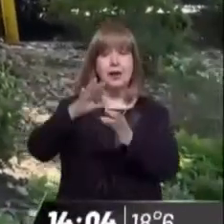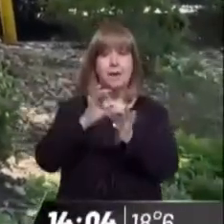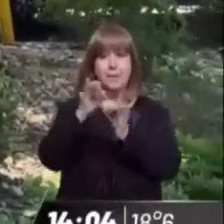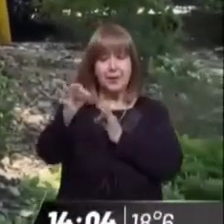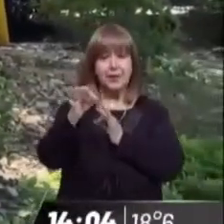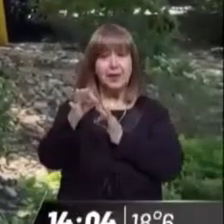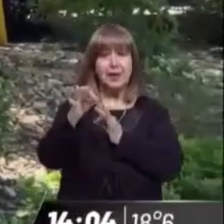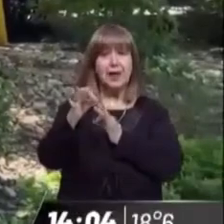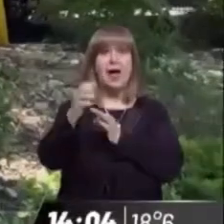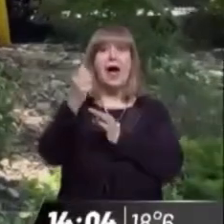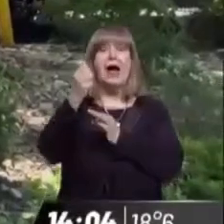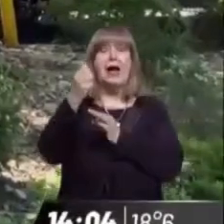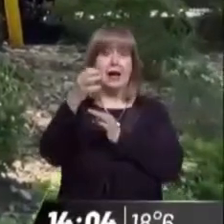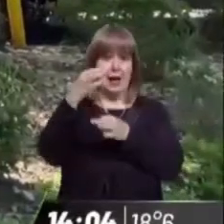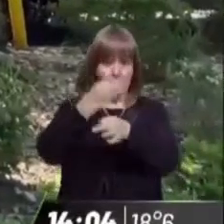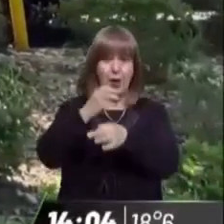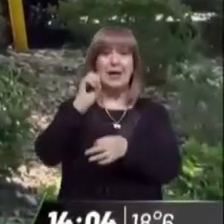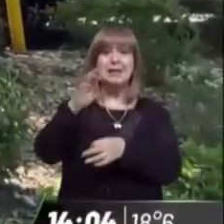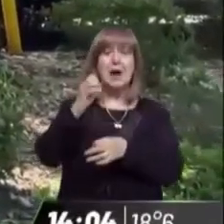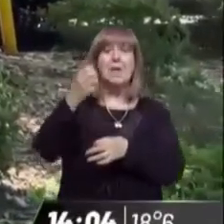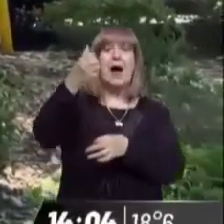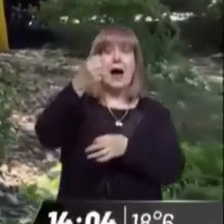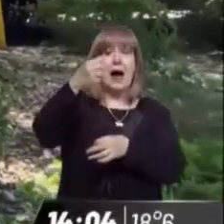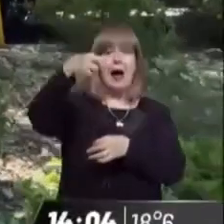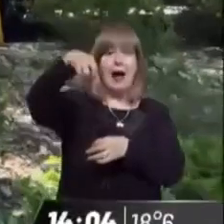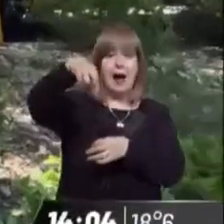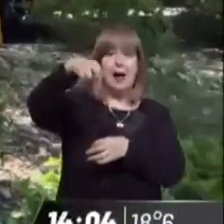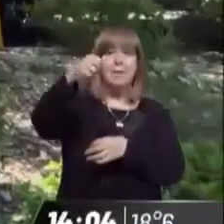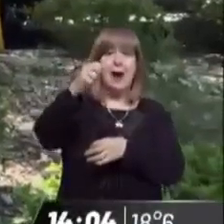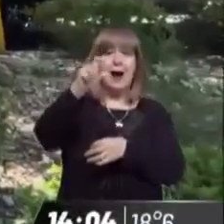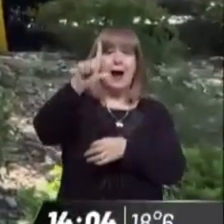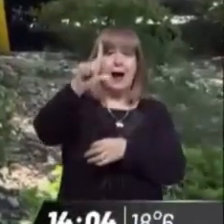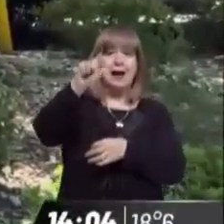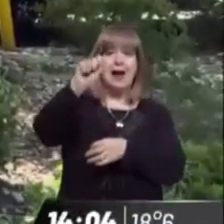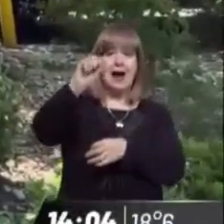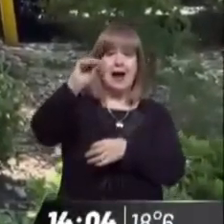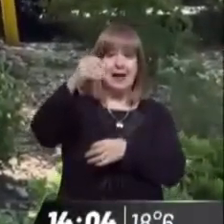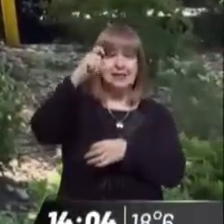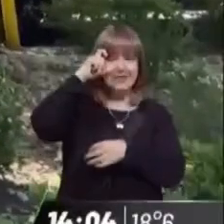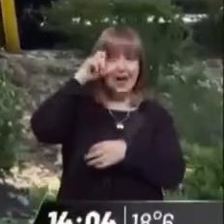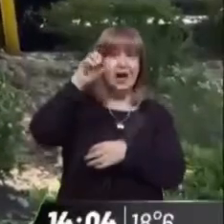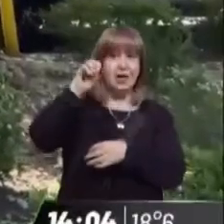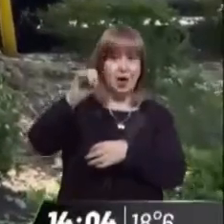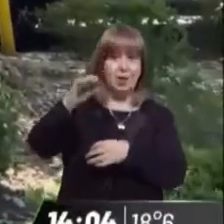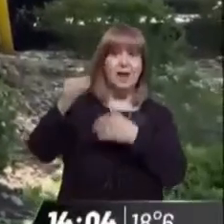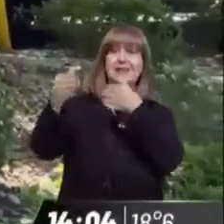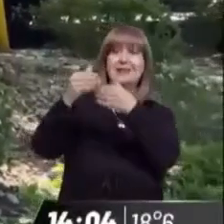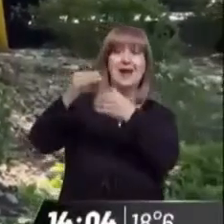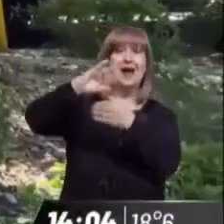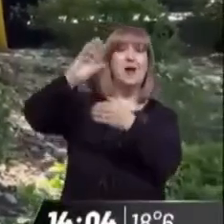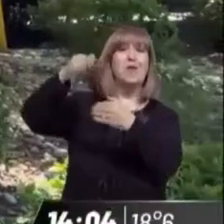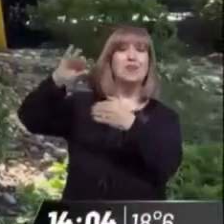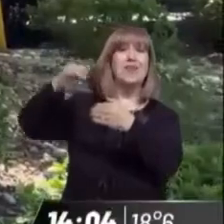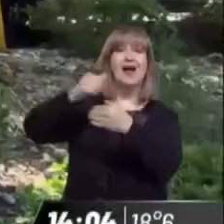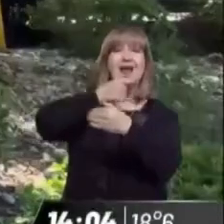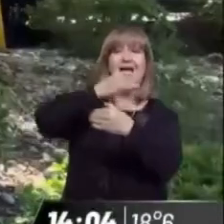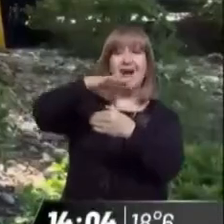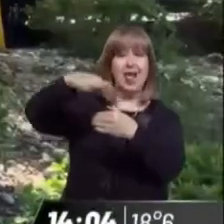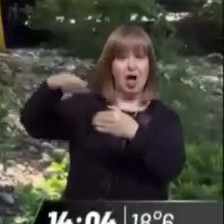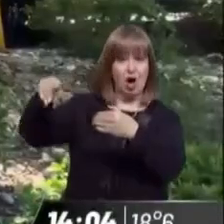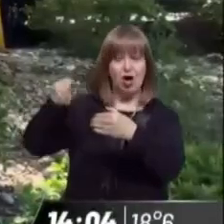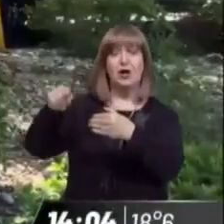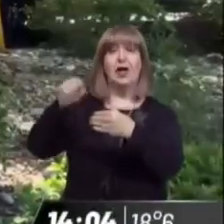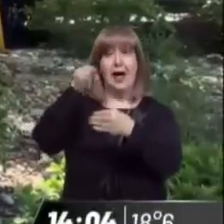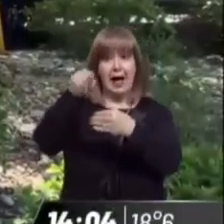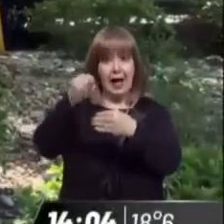colegio se llama apalache No porque está cerca de la cadena montañosa y del río que lleva ese nombre Eh y bueno